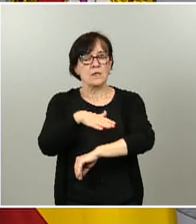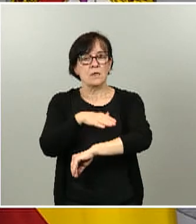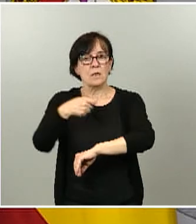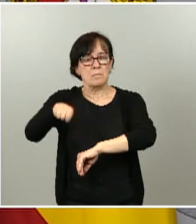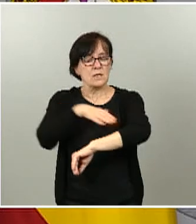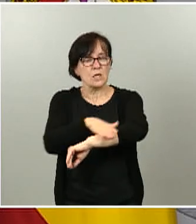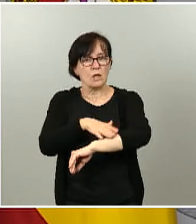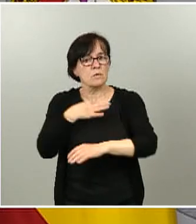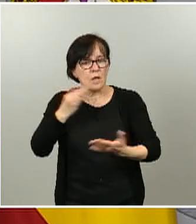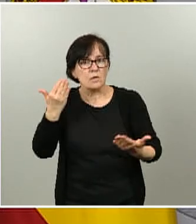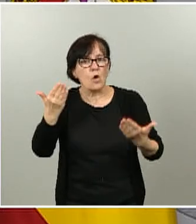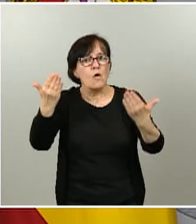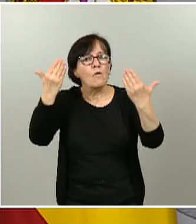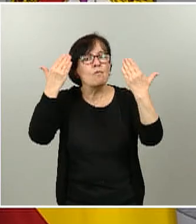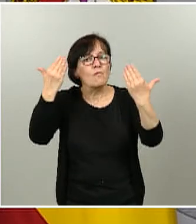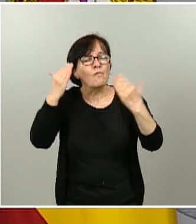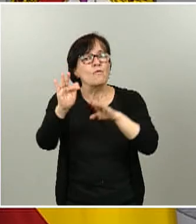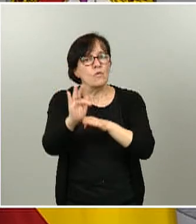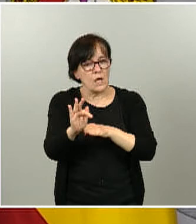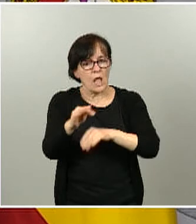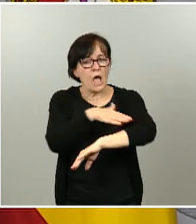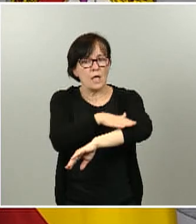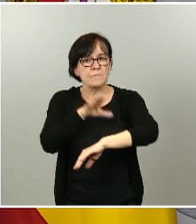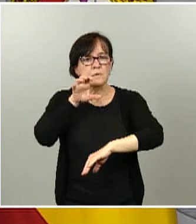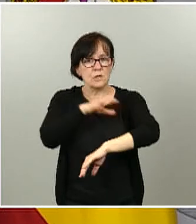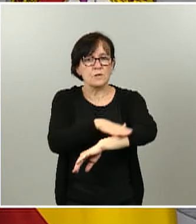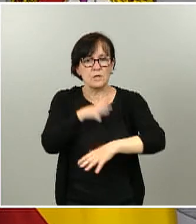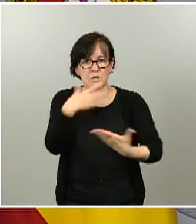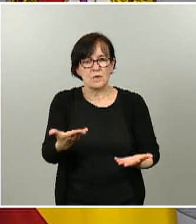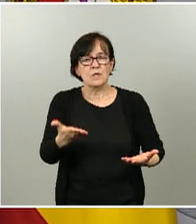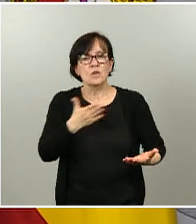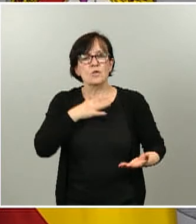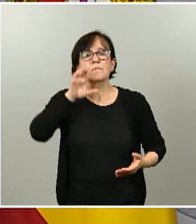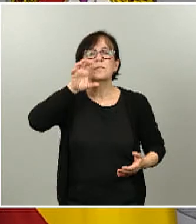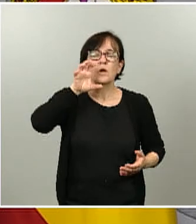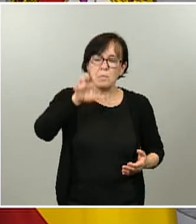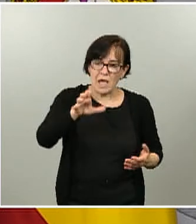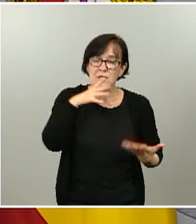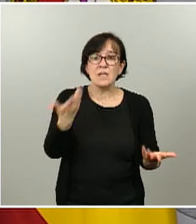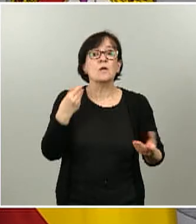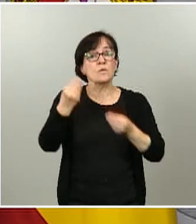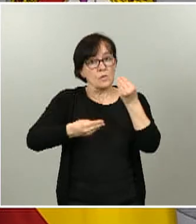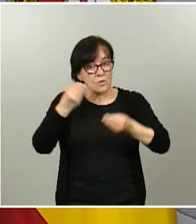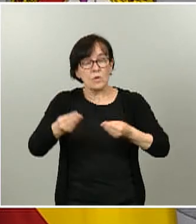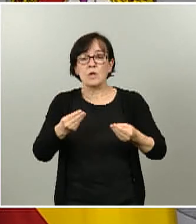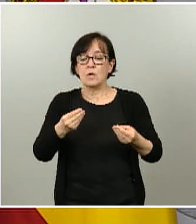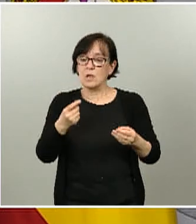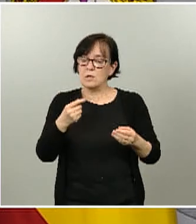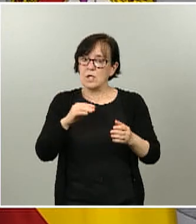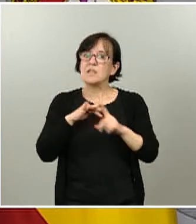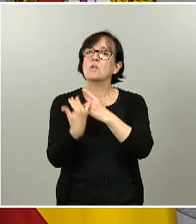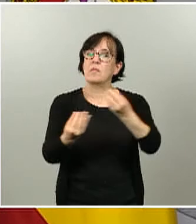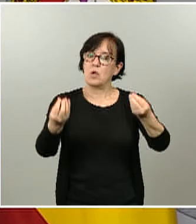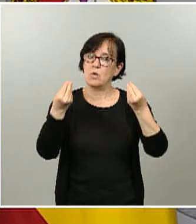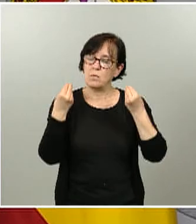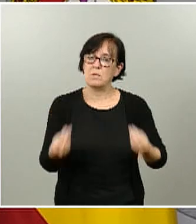de Estado por el conjunto de las víctimas de nuestro país, cuando nos encontremos en las condiciones adecuadas, poder hacerlo con